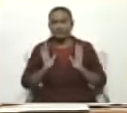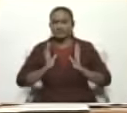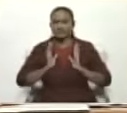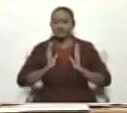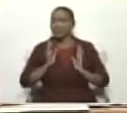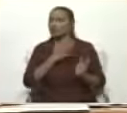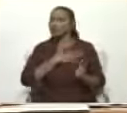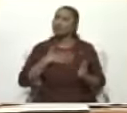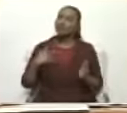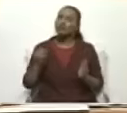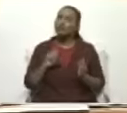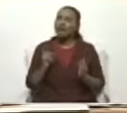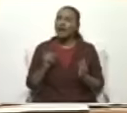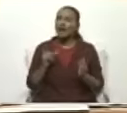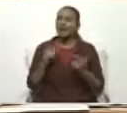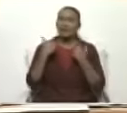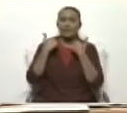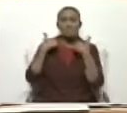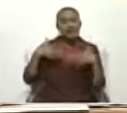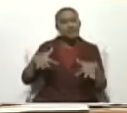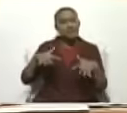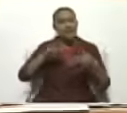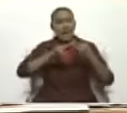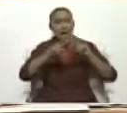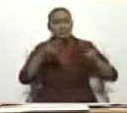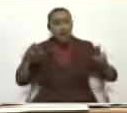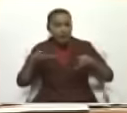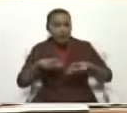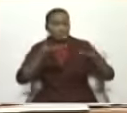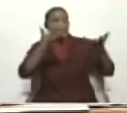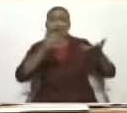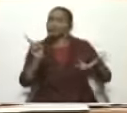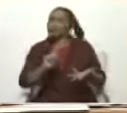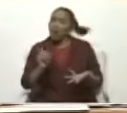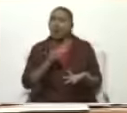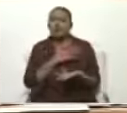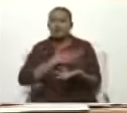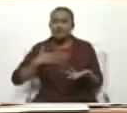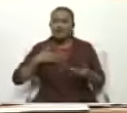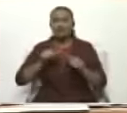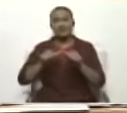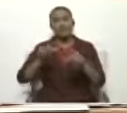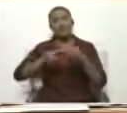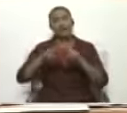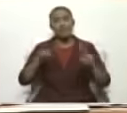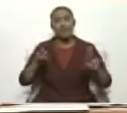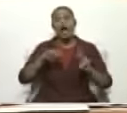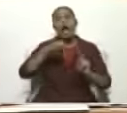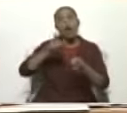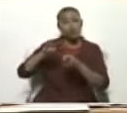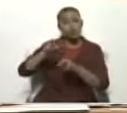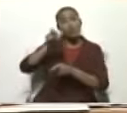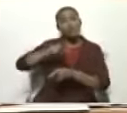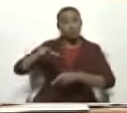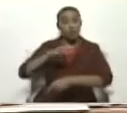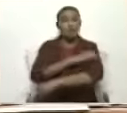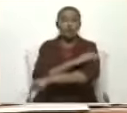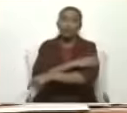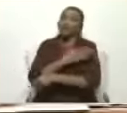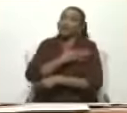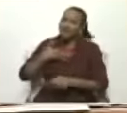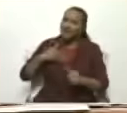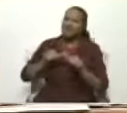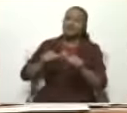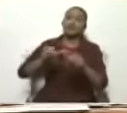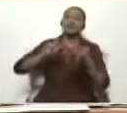la quiere perder, nadie la quiere perder. Ni siquiera sectores opositores quieren perderlo. ¿Por qué?